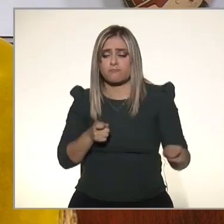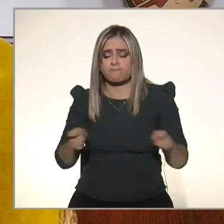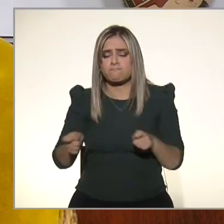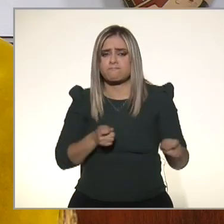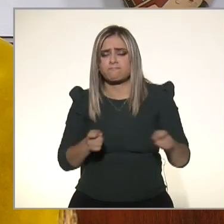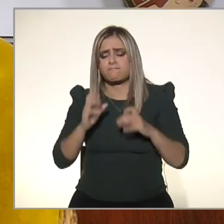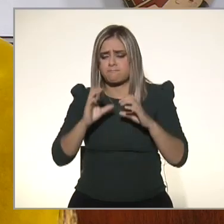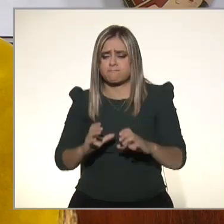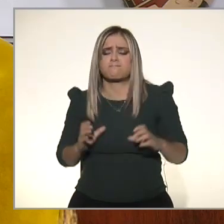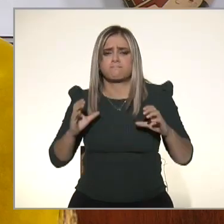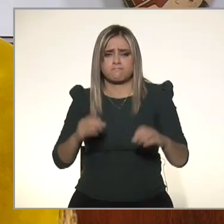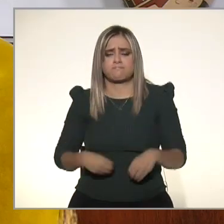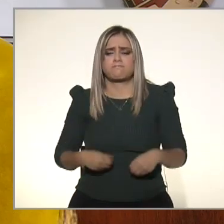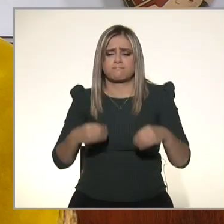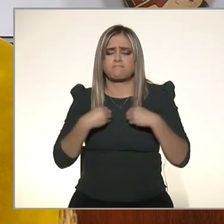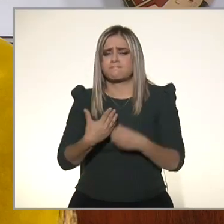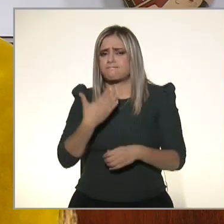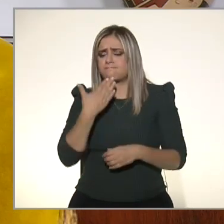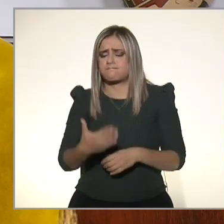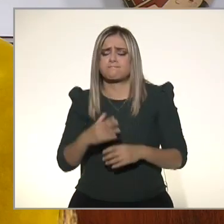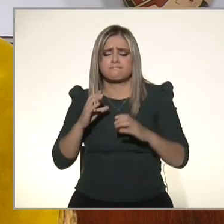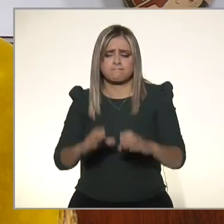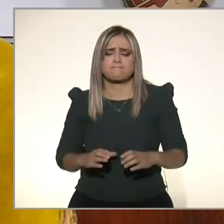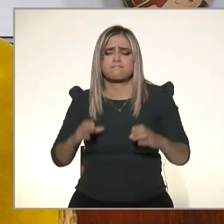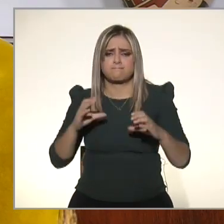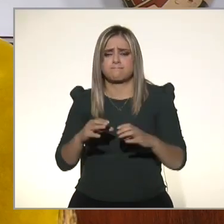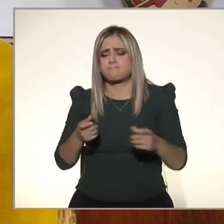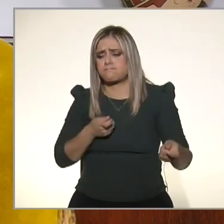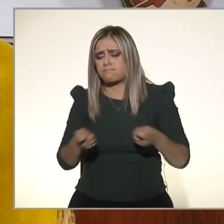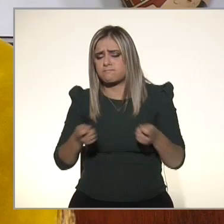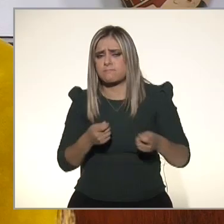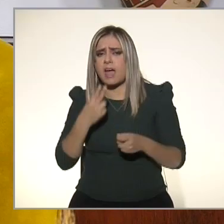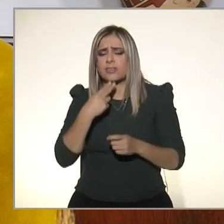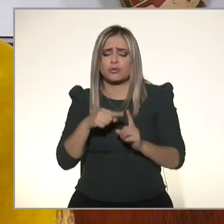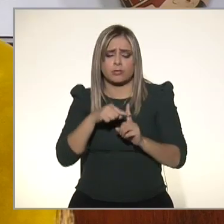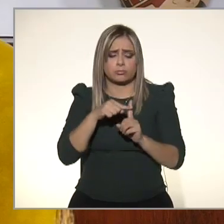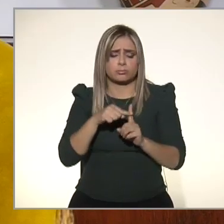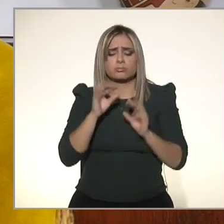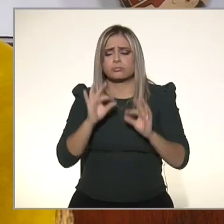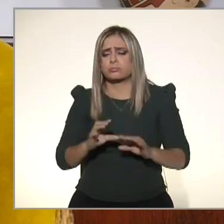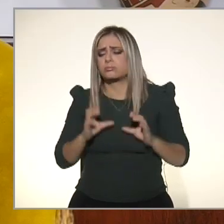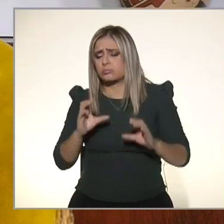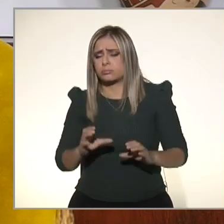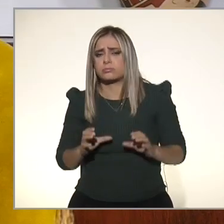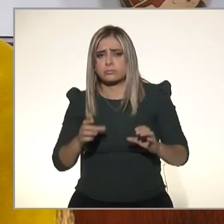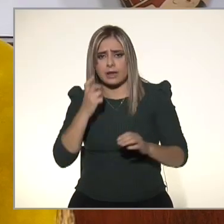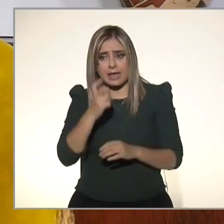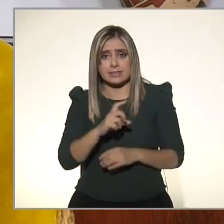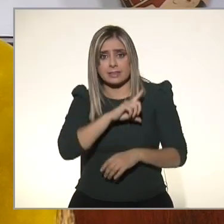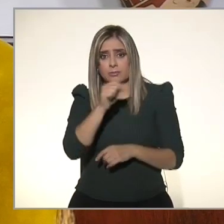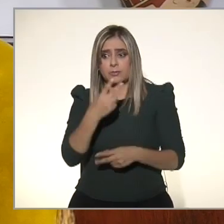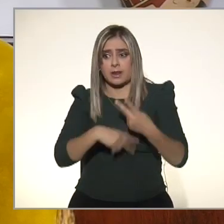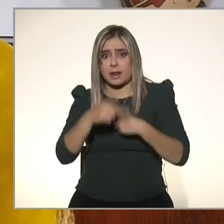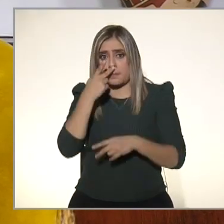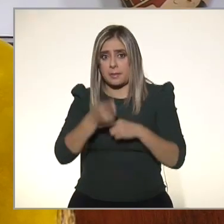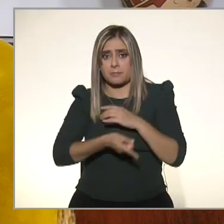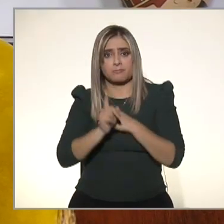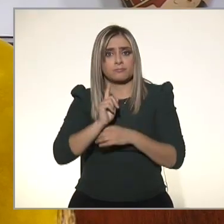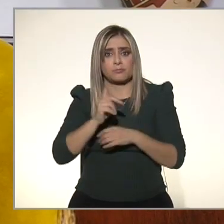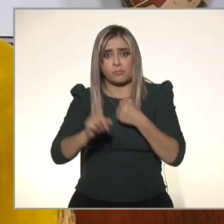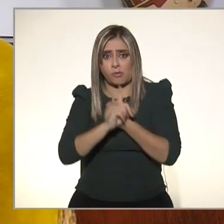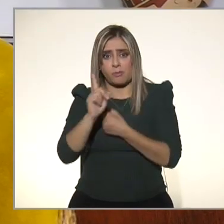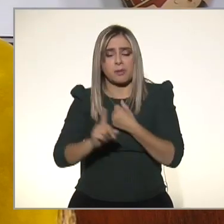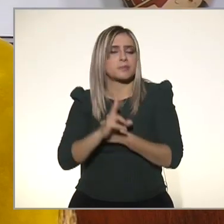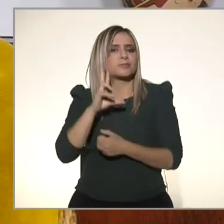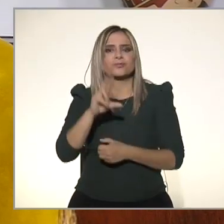tu diabetes y llevas una vida bastante normal, con un control glicémico, es más difícil que se presenten este tipo de complicaciones.